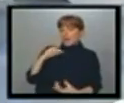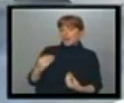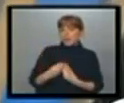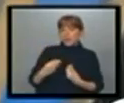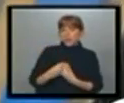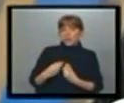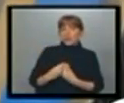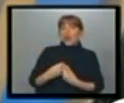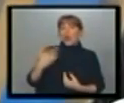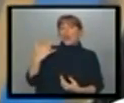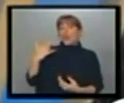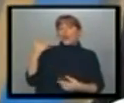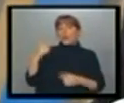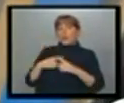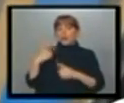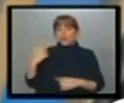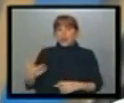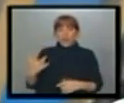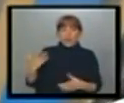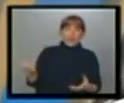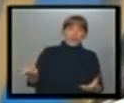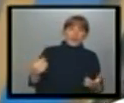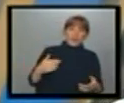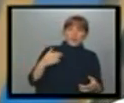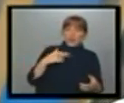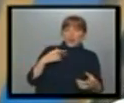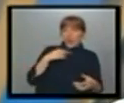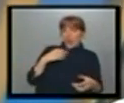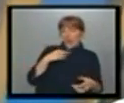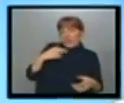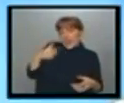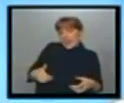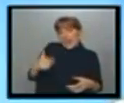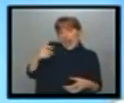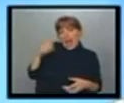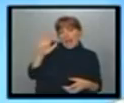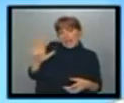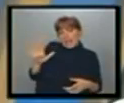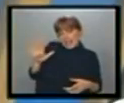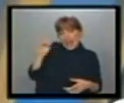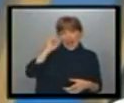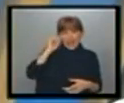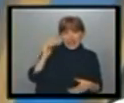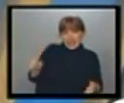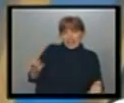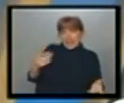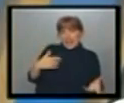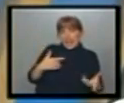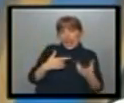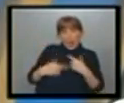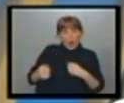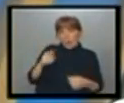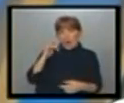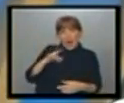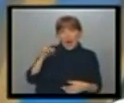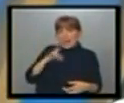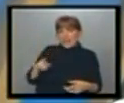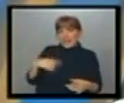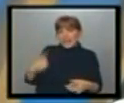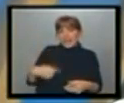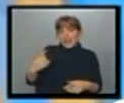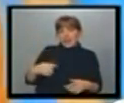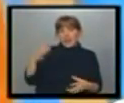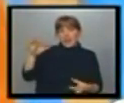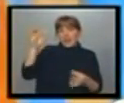el 2x3, el 3x4. Tengo una nena de 5 o 6 años, con lo cual en casa se consume mucha leche. Y sí, obviamente